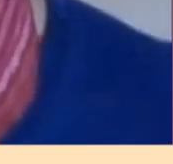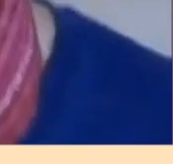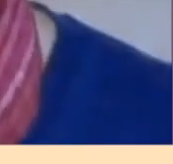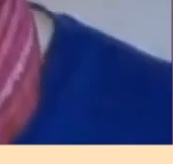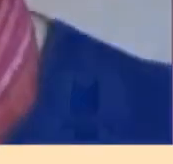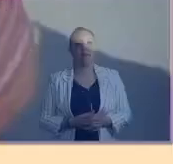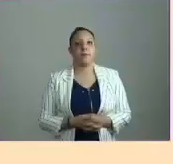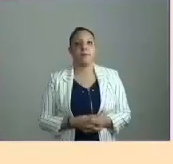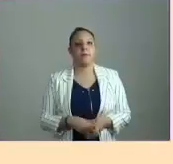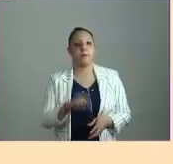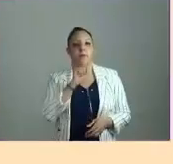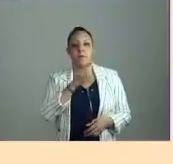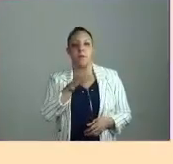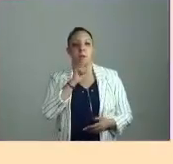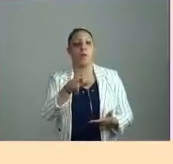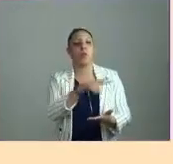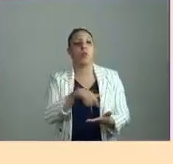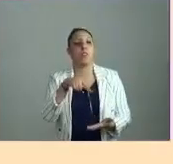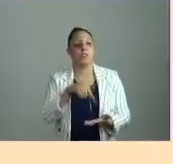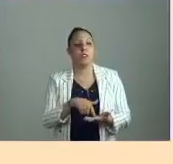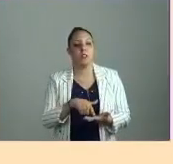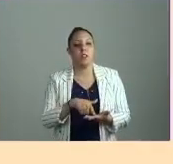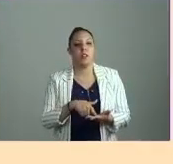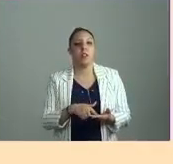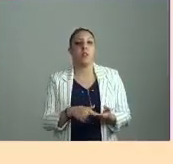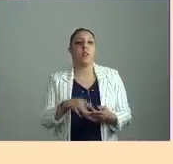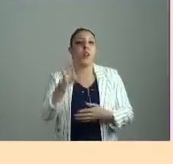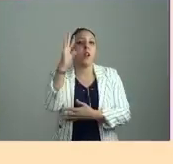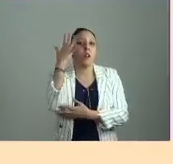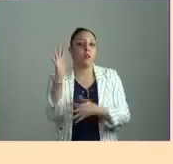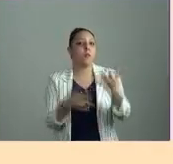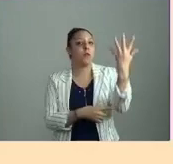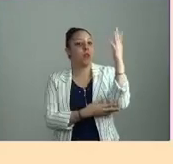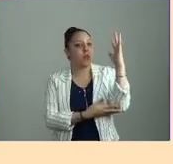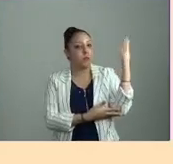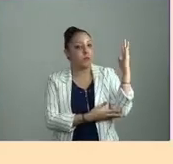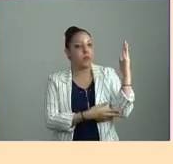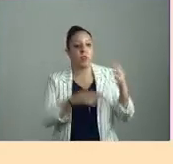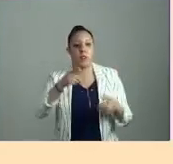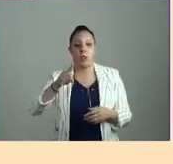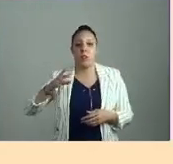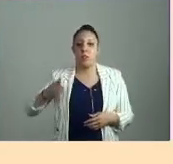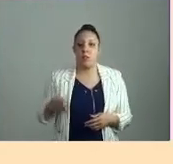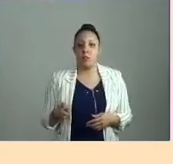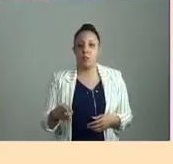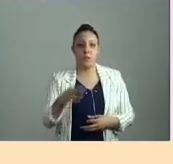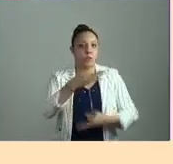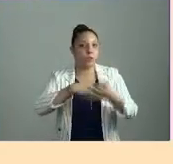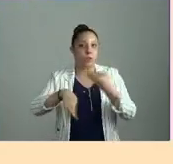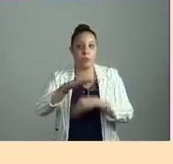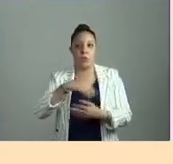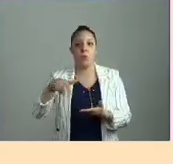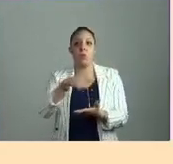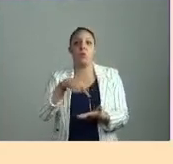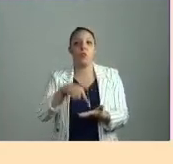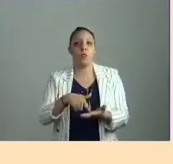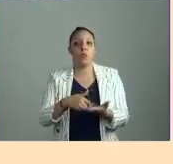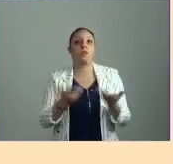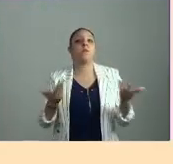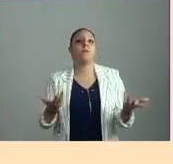estas las aguas los ríos el aire no se pueden